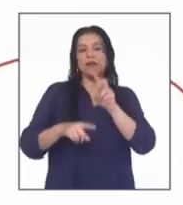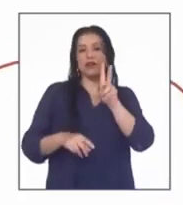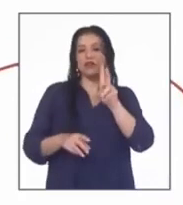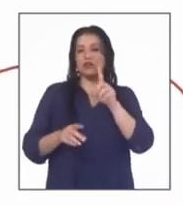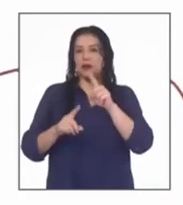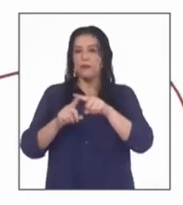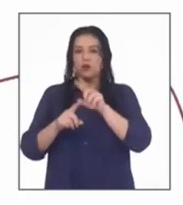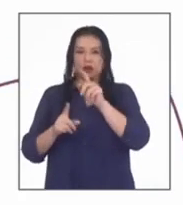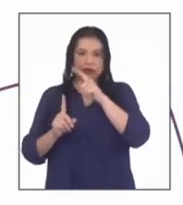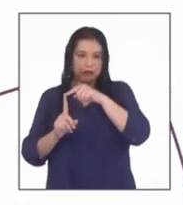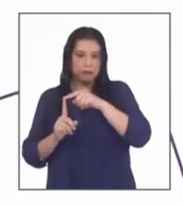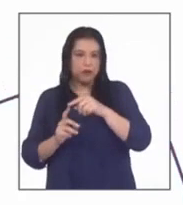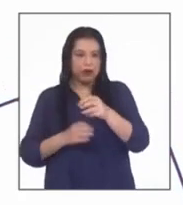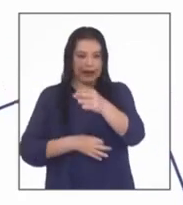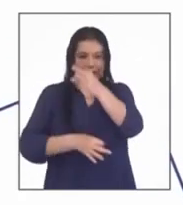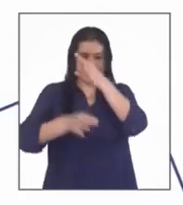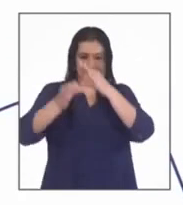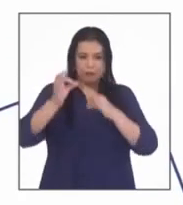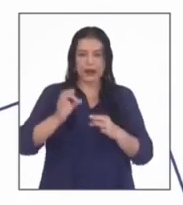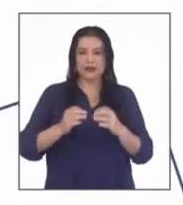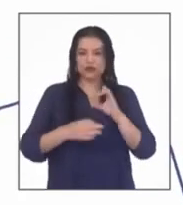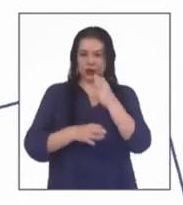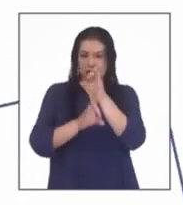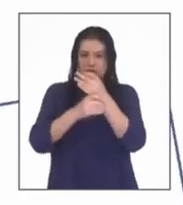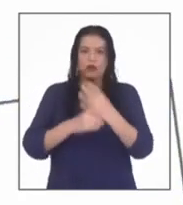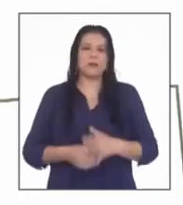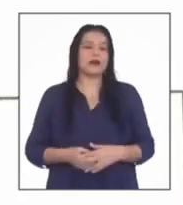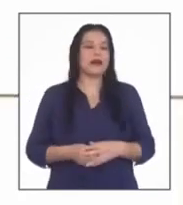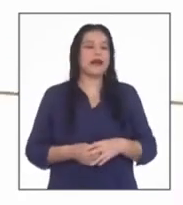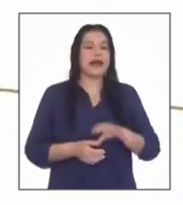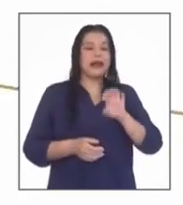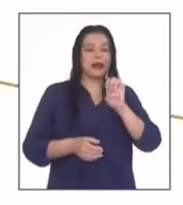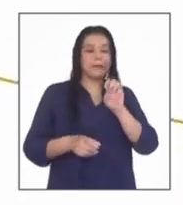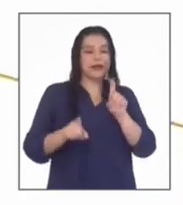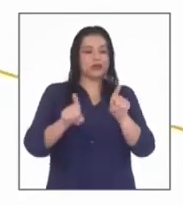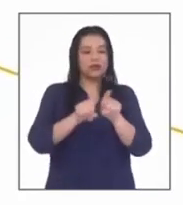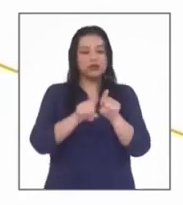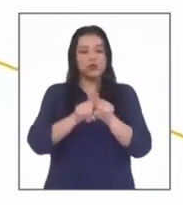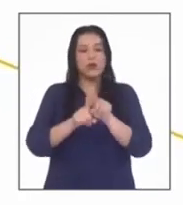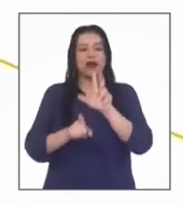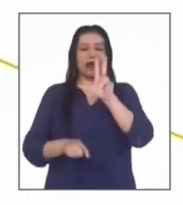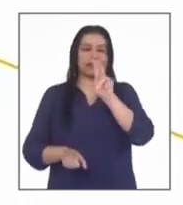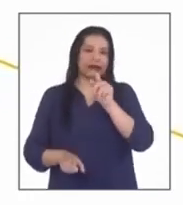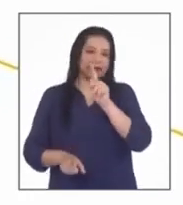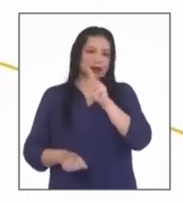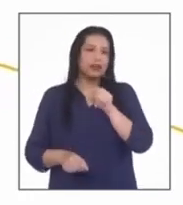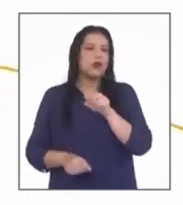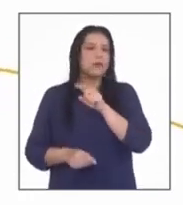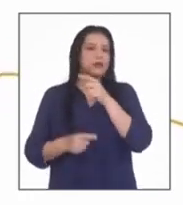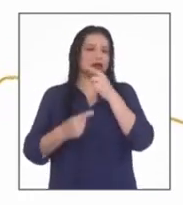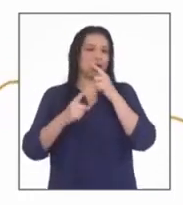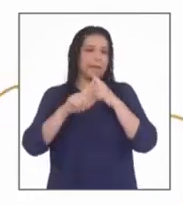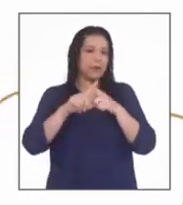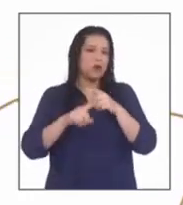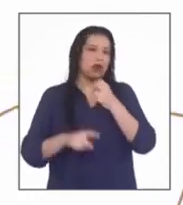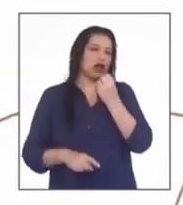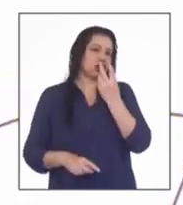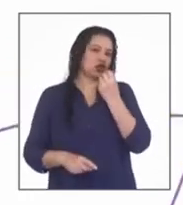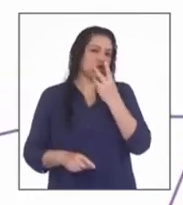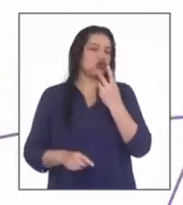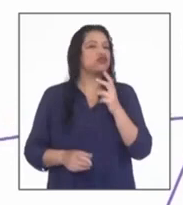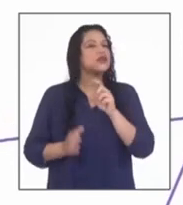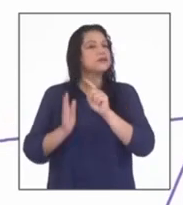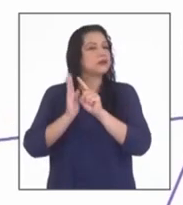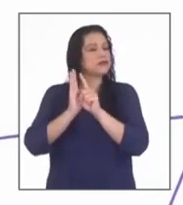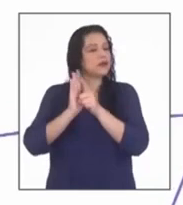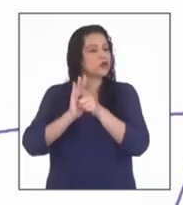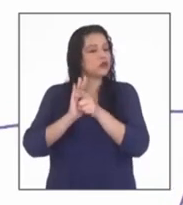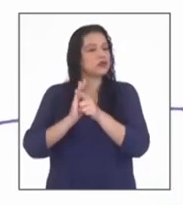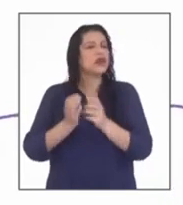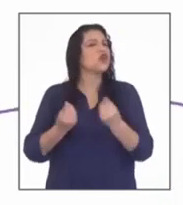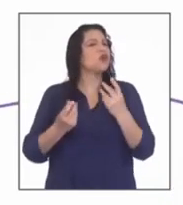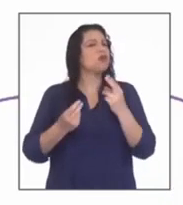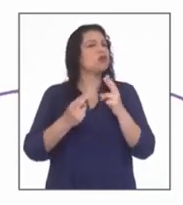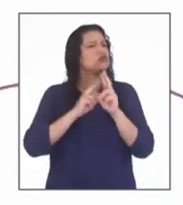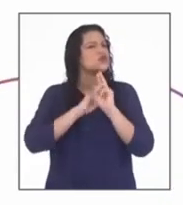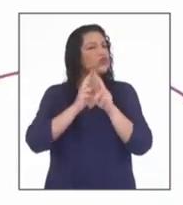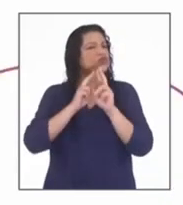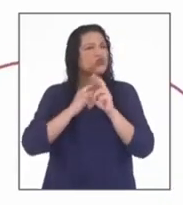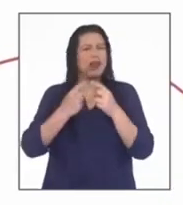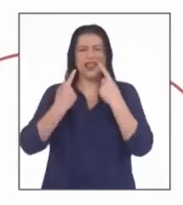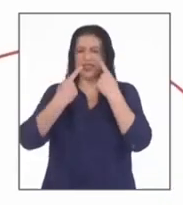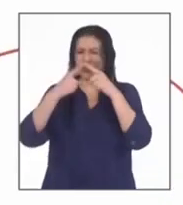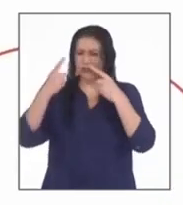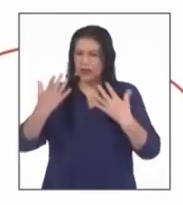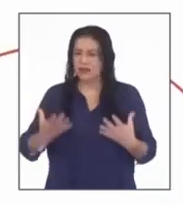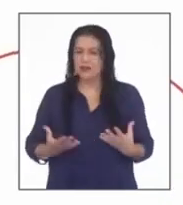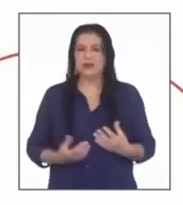tiempo. Reemplazo en la fórmula y tengo que el espacio es igual a 30 kilómetros por hora por 12 segundos. ¿Y cómo resuelvo esto? Hay